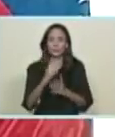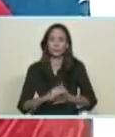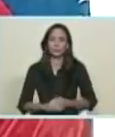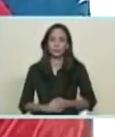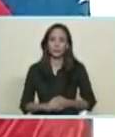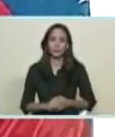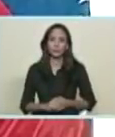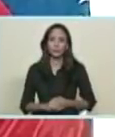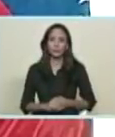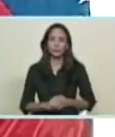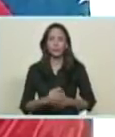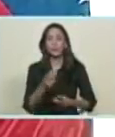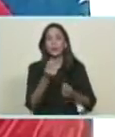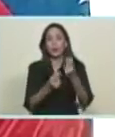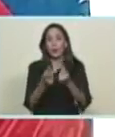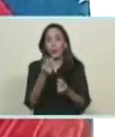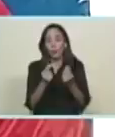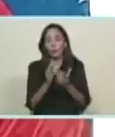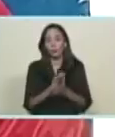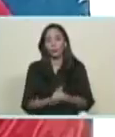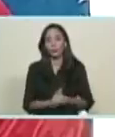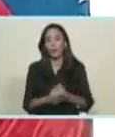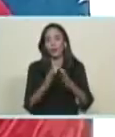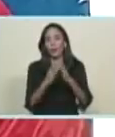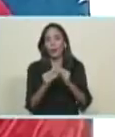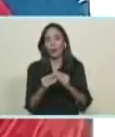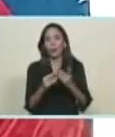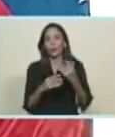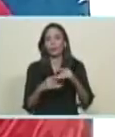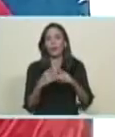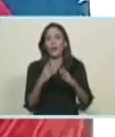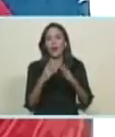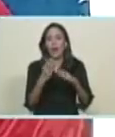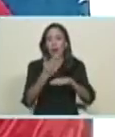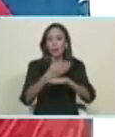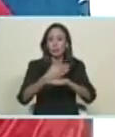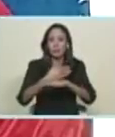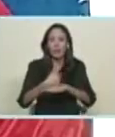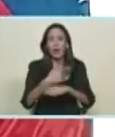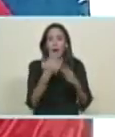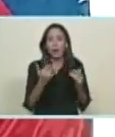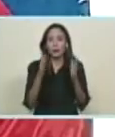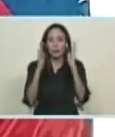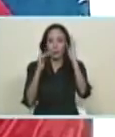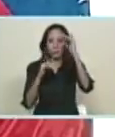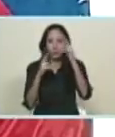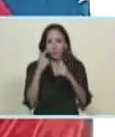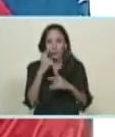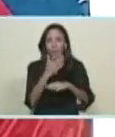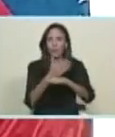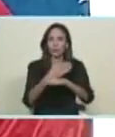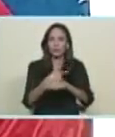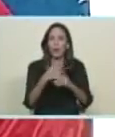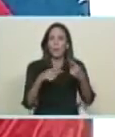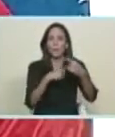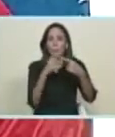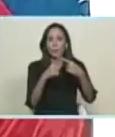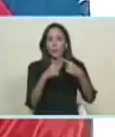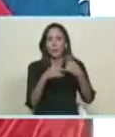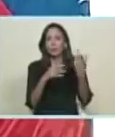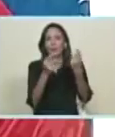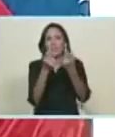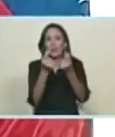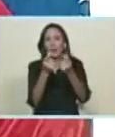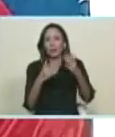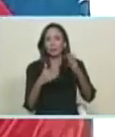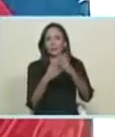En lo económico fue lo que se instauró, atraso. Miren, vamos a concentrarnos, atraso económico.